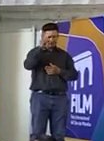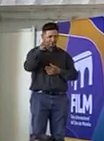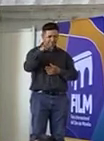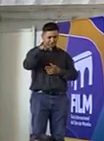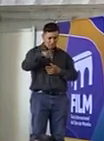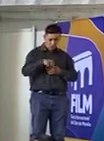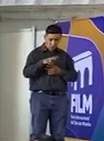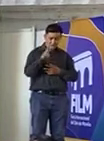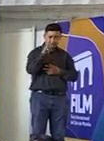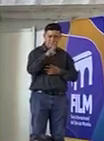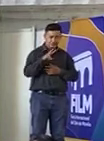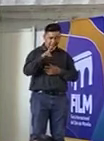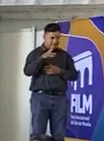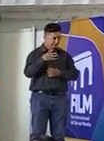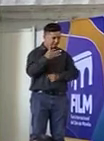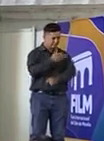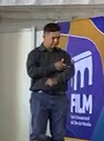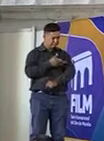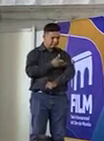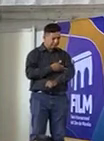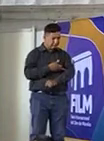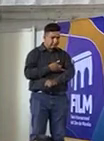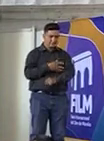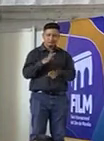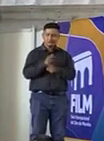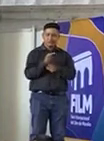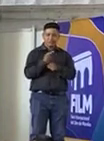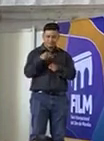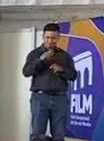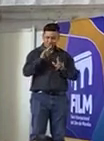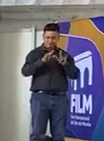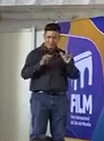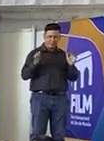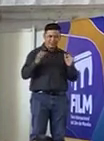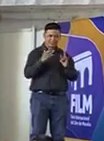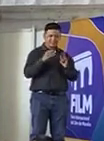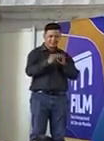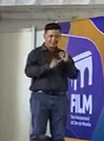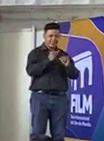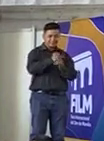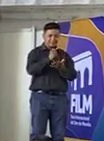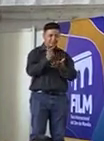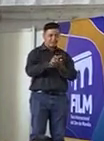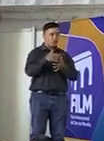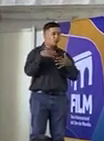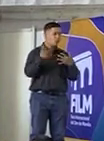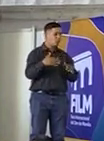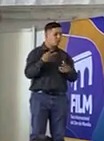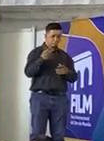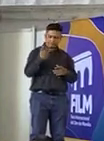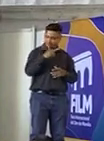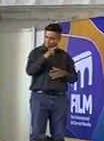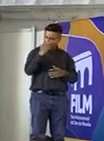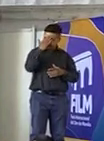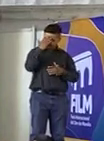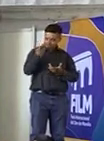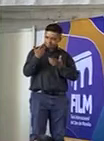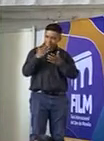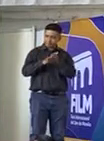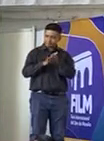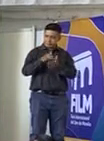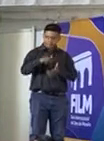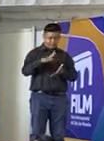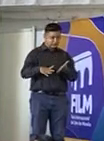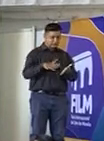viernes una Feria Internacional del Libro. Así que todo nuestro reconocimiento y viva esta ciudad donde el